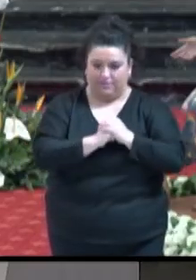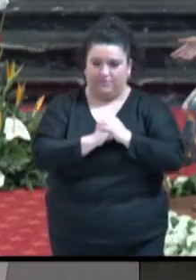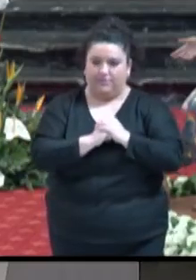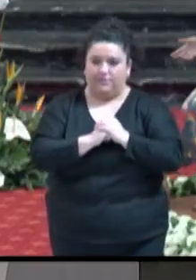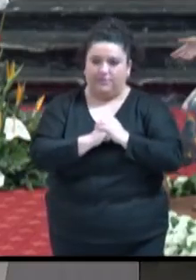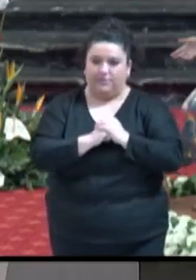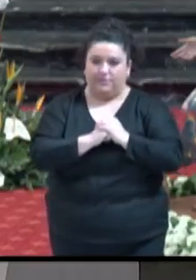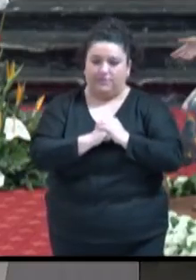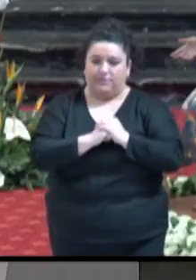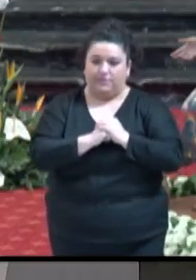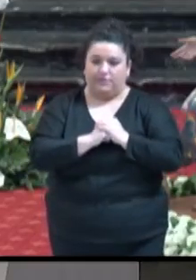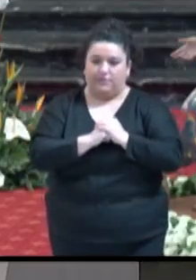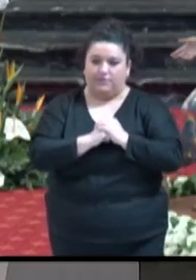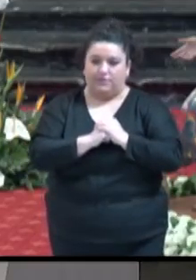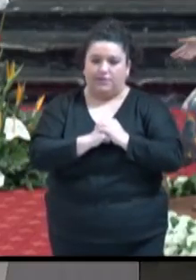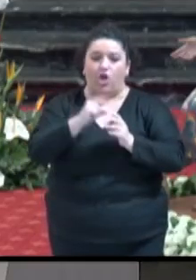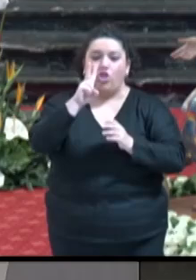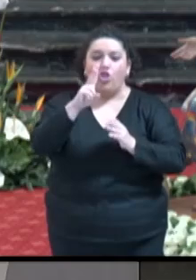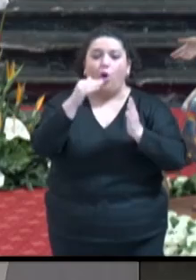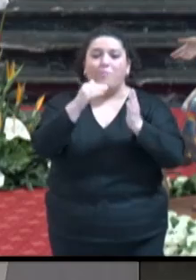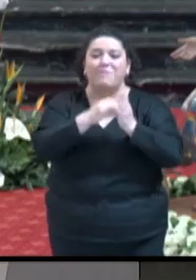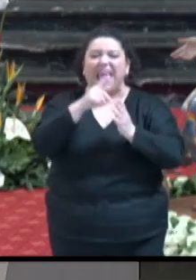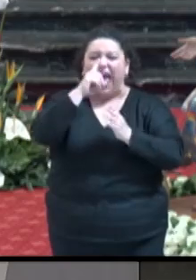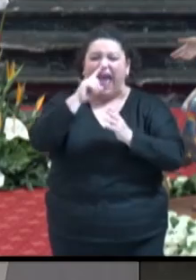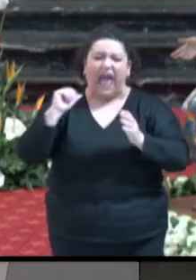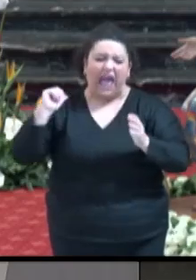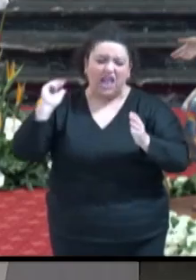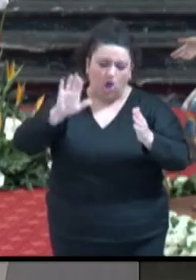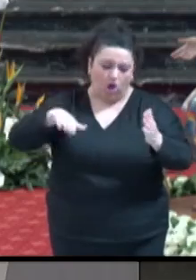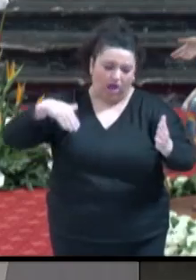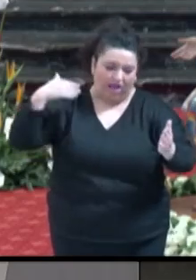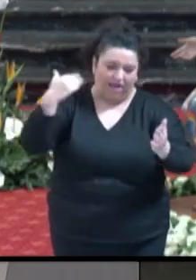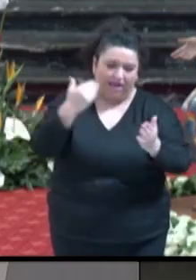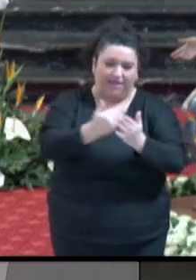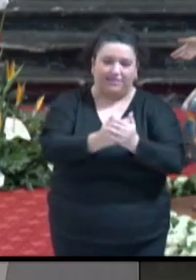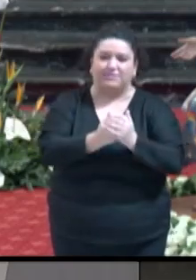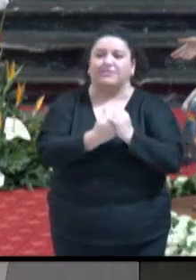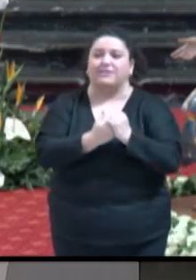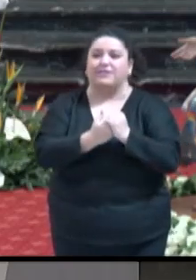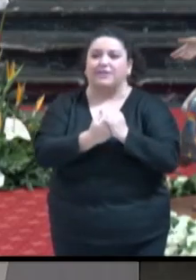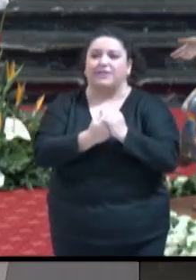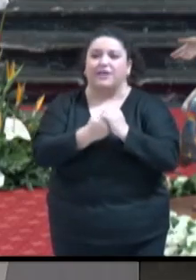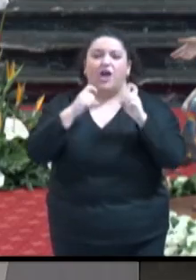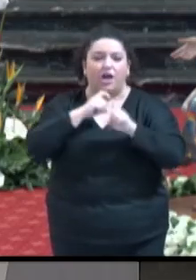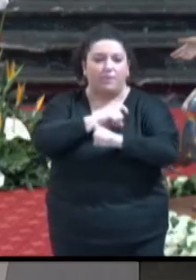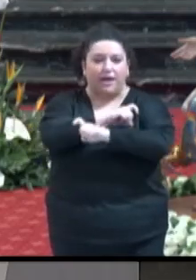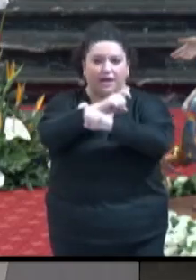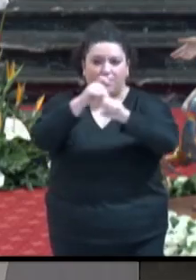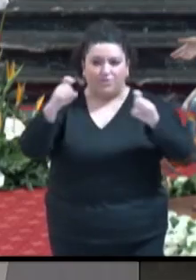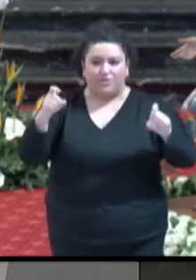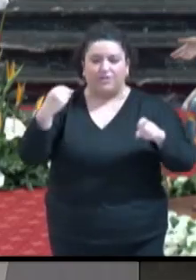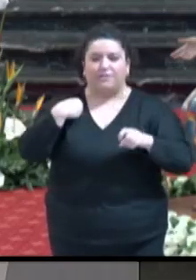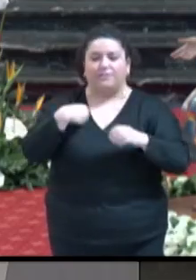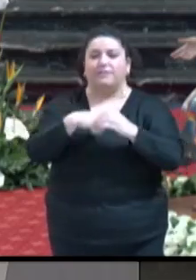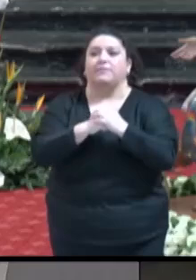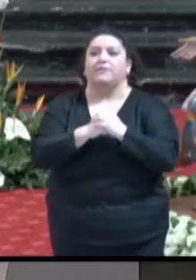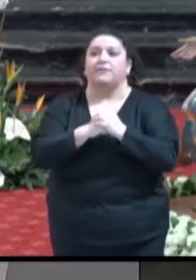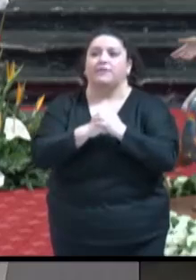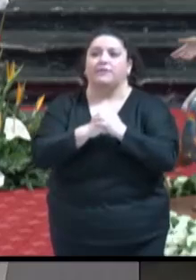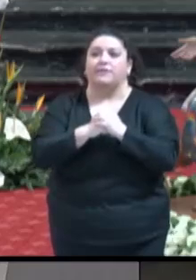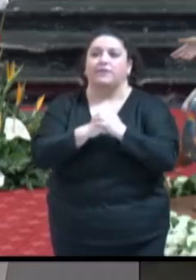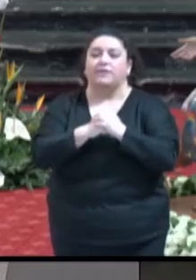histórica hace 2000 años como nos van a anunciar después en la Calenda para